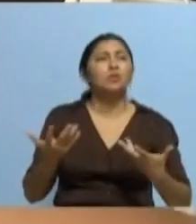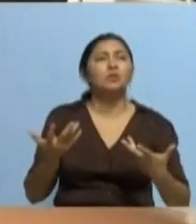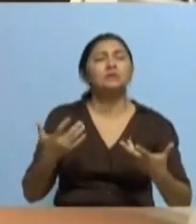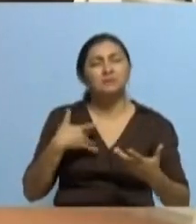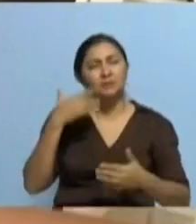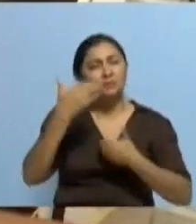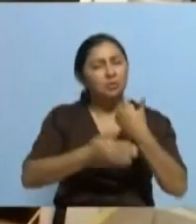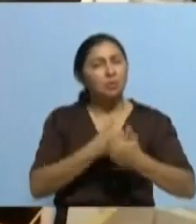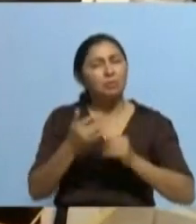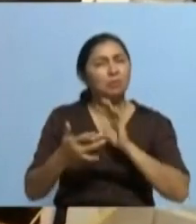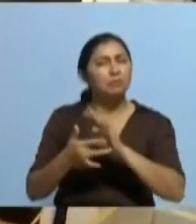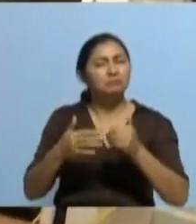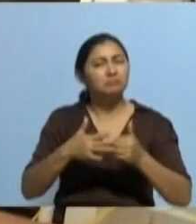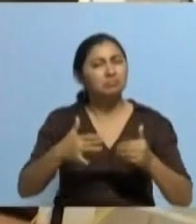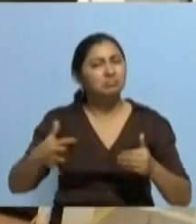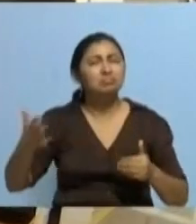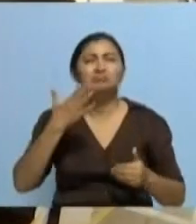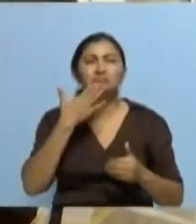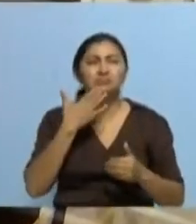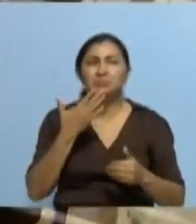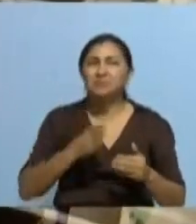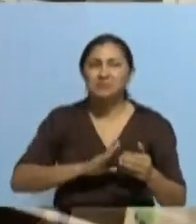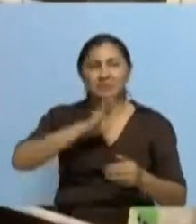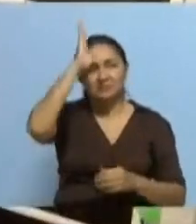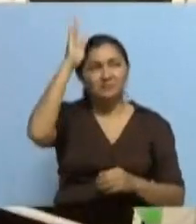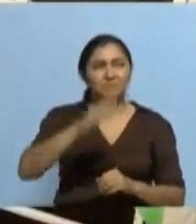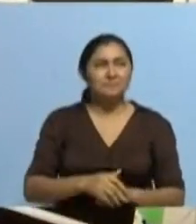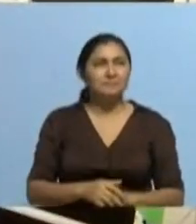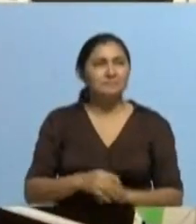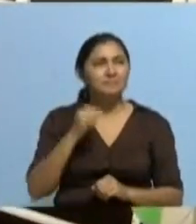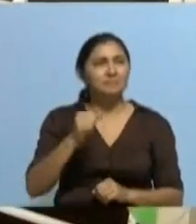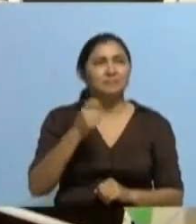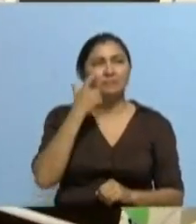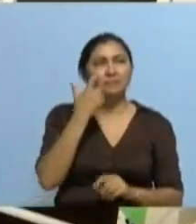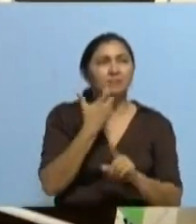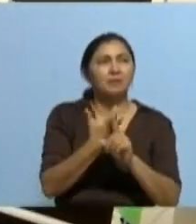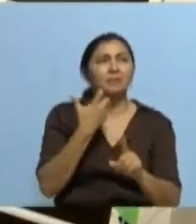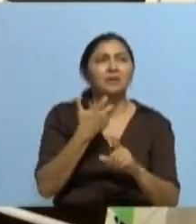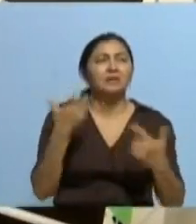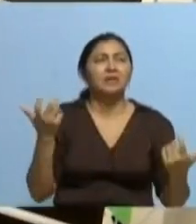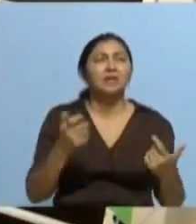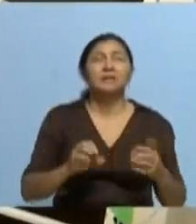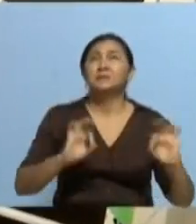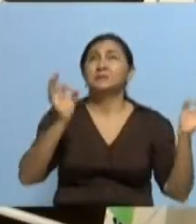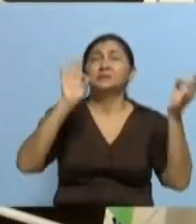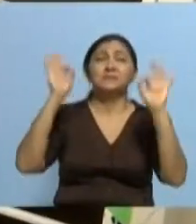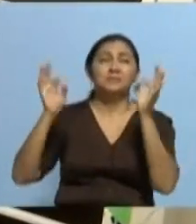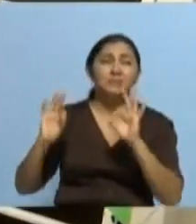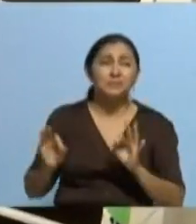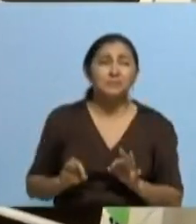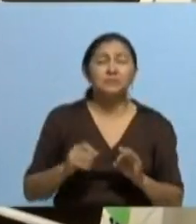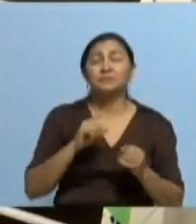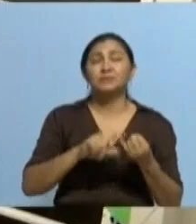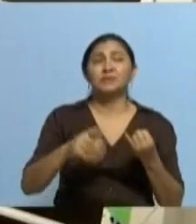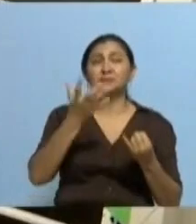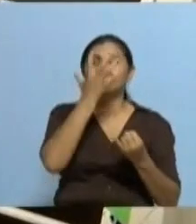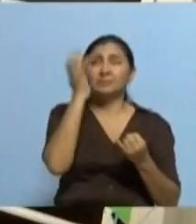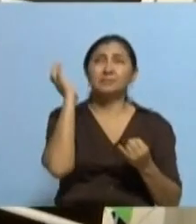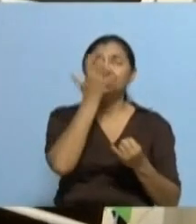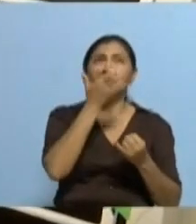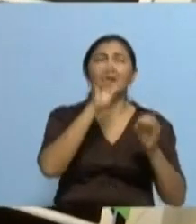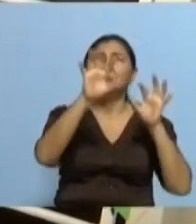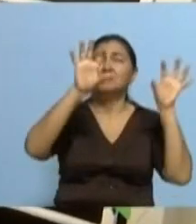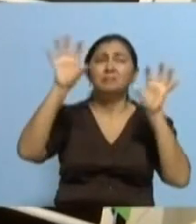nos animamos y hemos seguido con la tradición. Más que todo en todo lo del carnaval, la fantasía, mira, tú puedes ver muchas máscaras, en